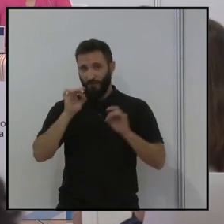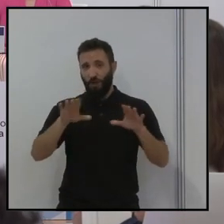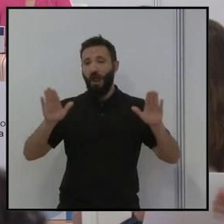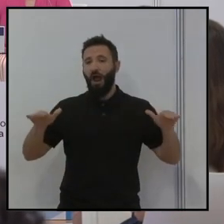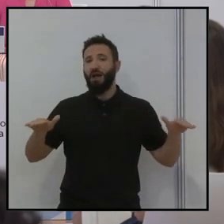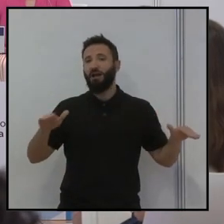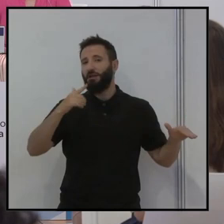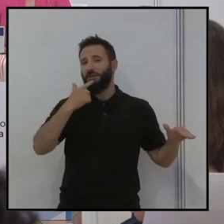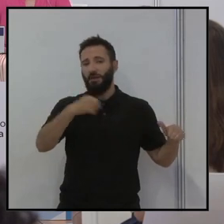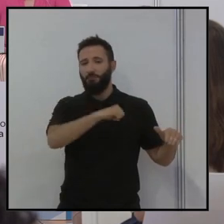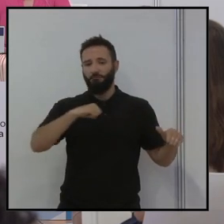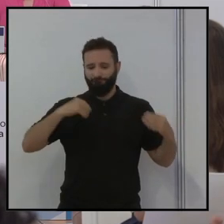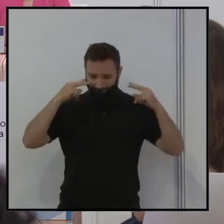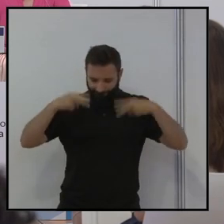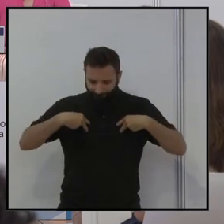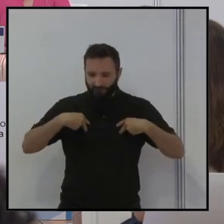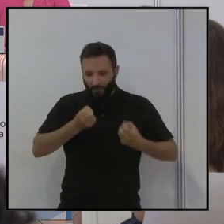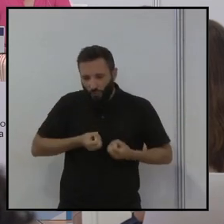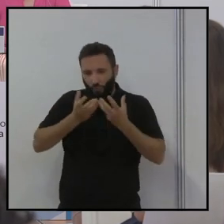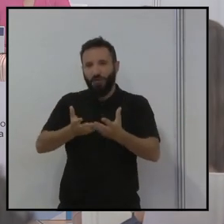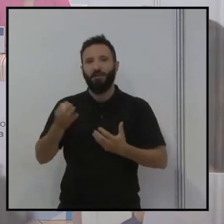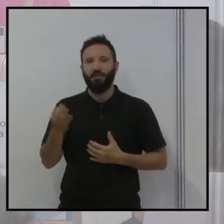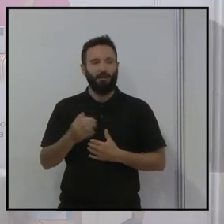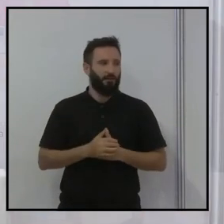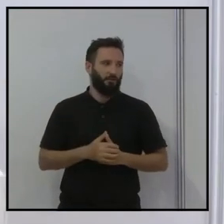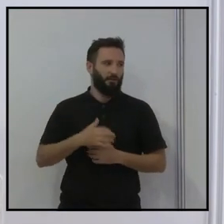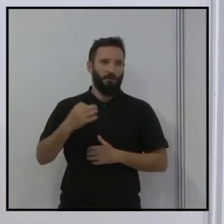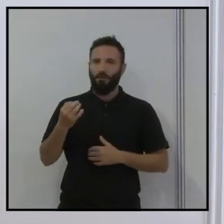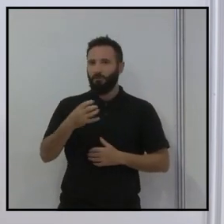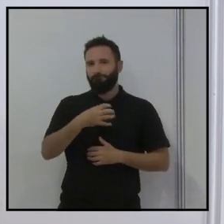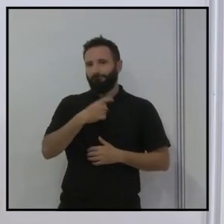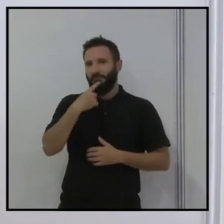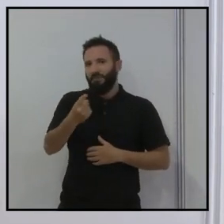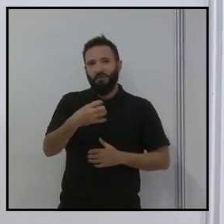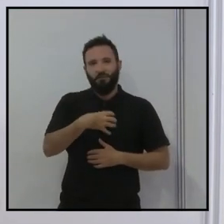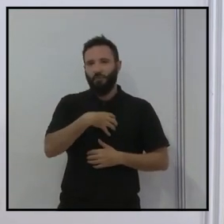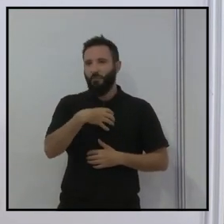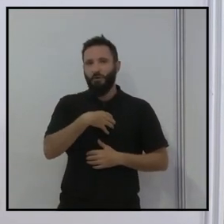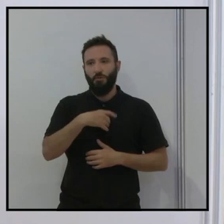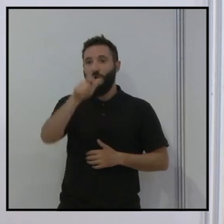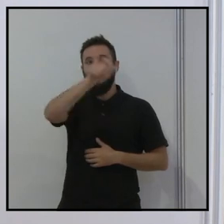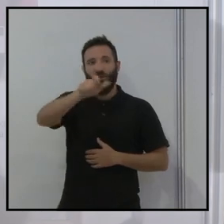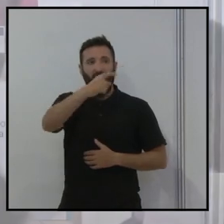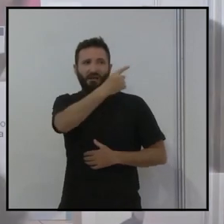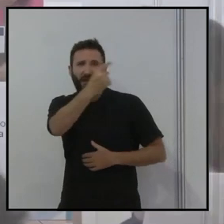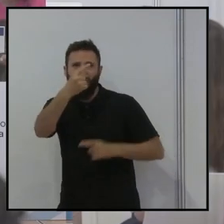directo, que nos dijera qué es lo que le ha venido bien a él. Es imposible. Caso de... No te podemos decir nada. O sea, cada persona es un mundo, es